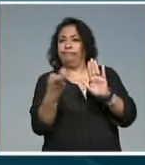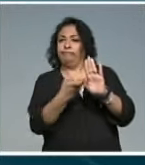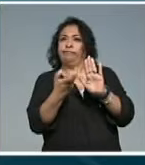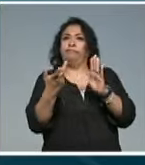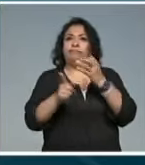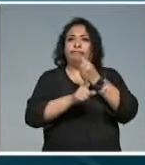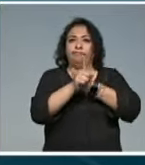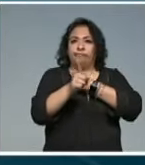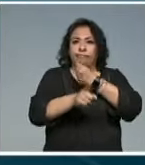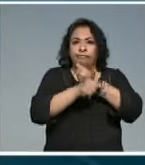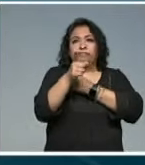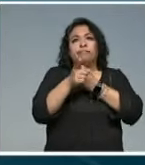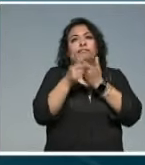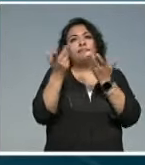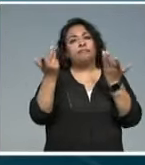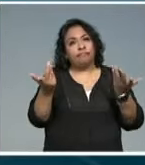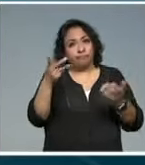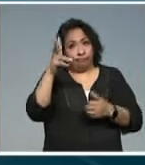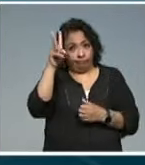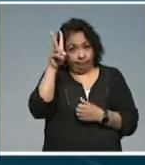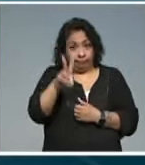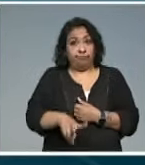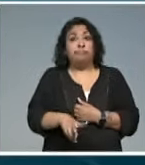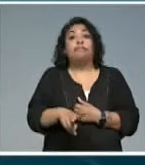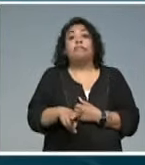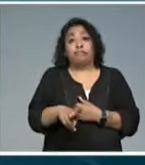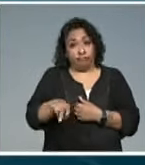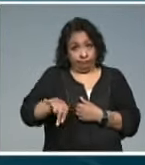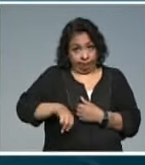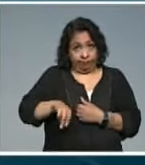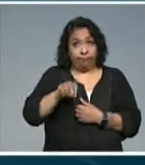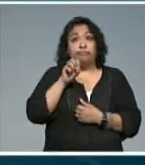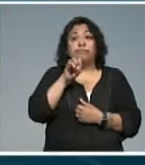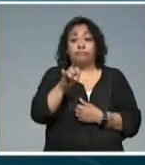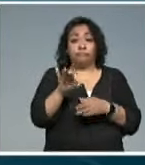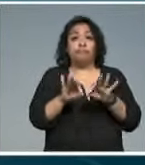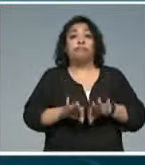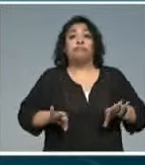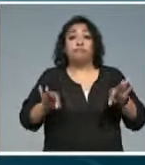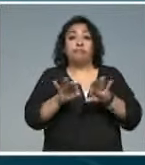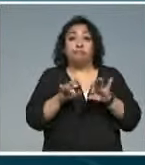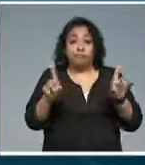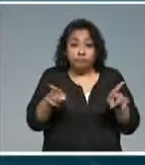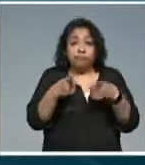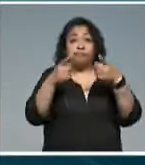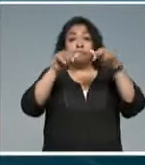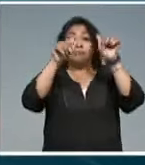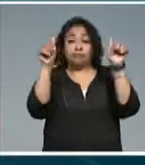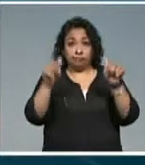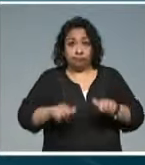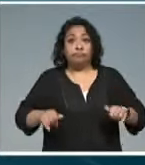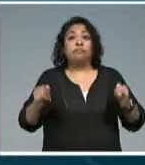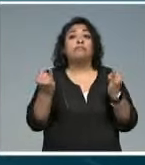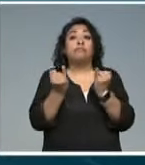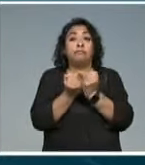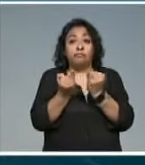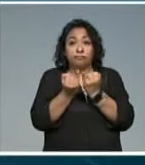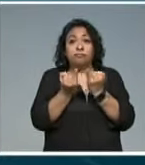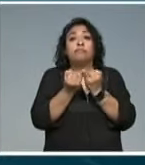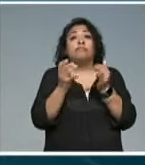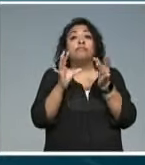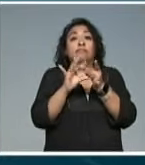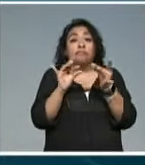este problema, Rafa, amigos, de verdad que son interesantes. Es importante que la música, que el arte también